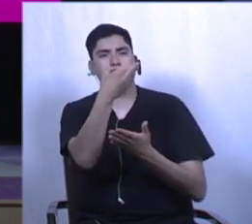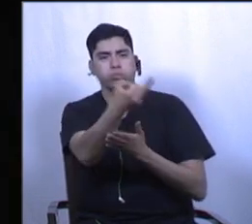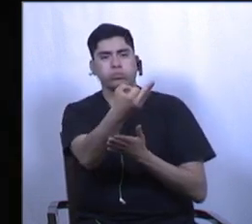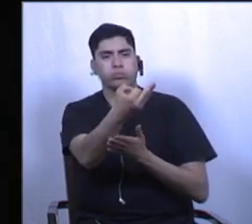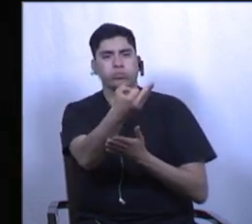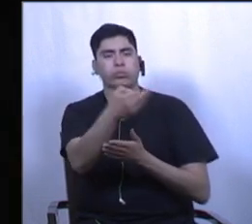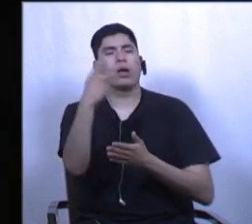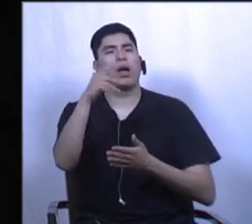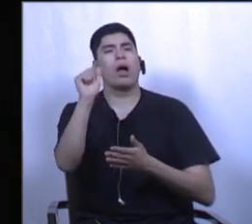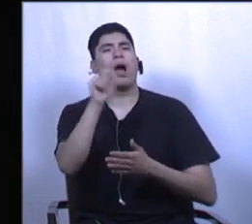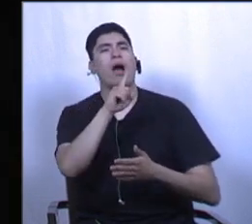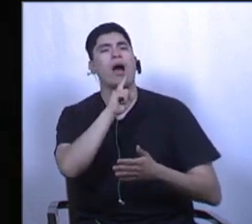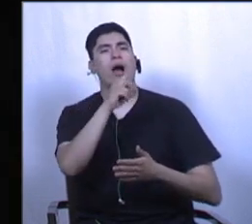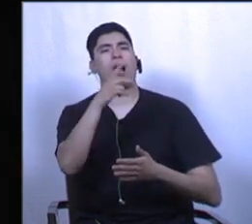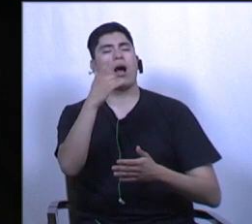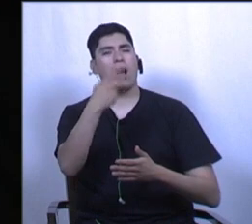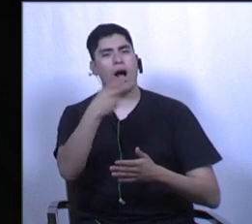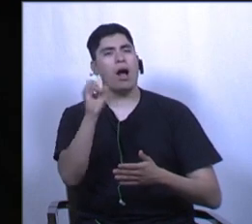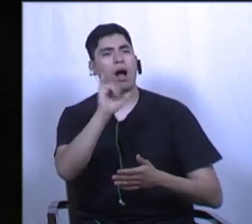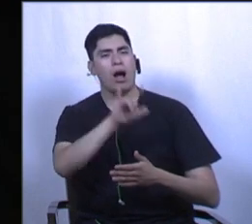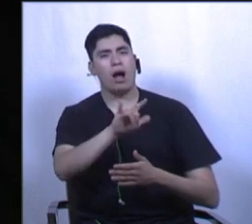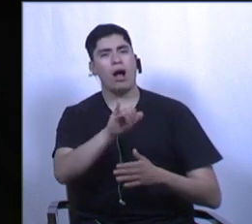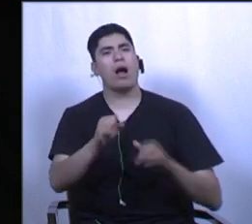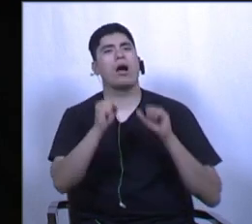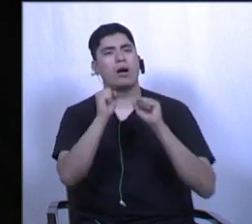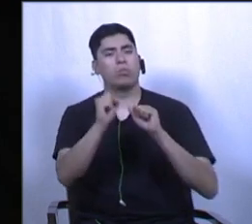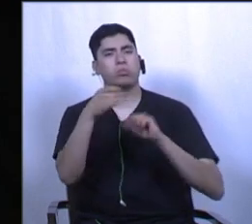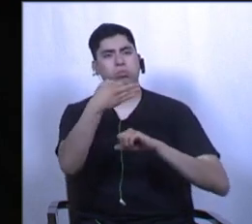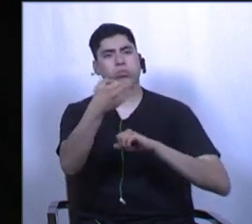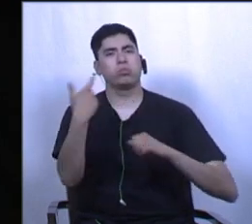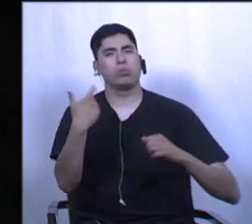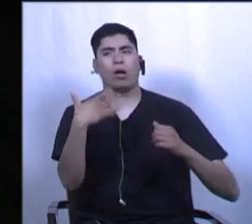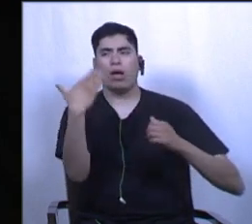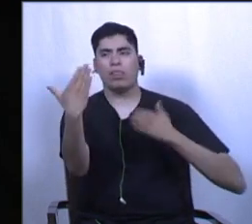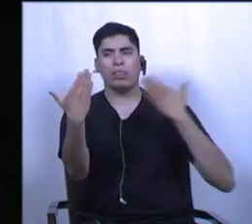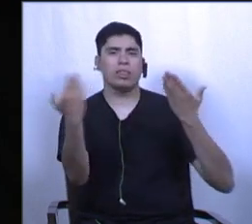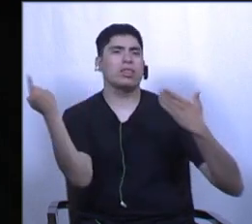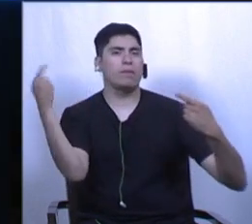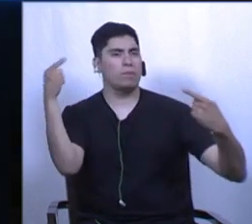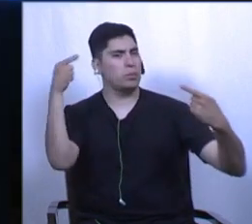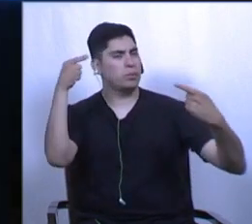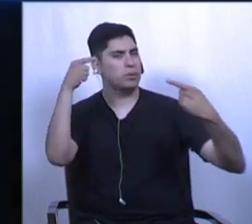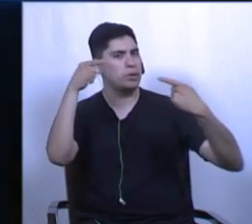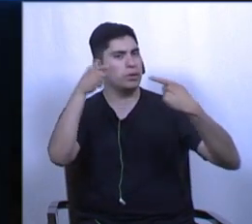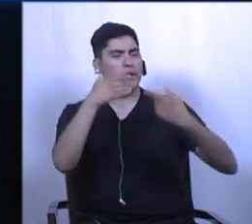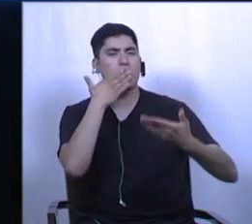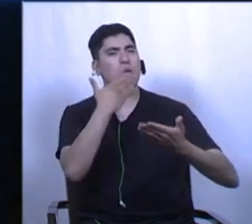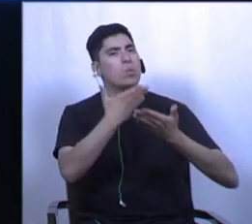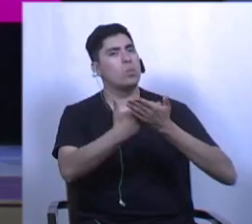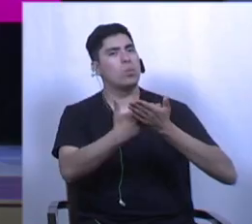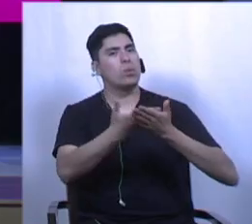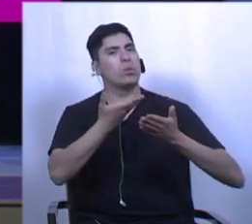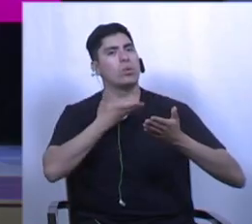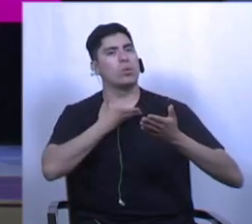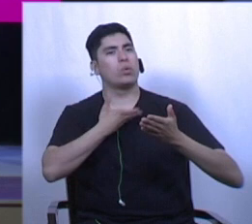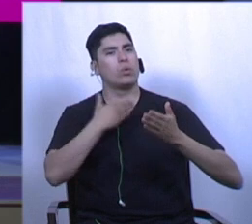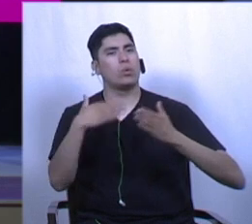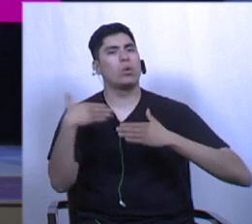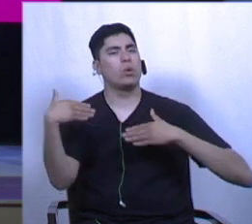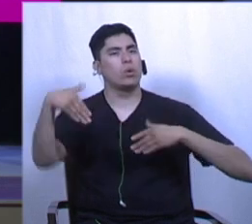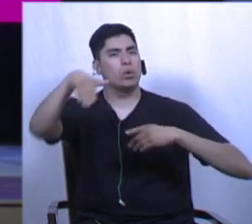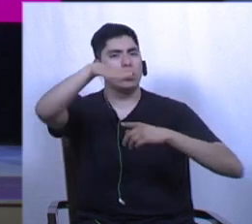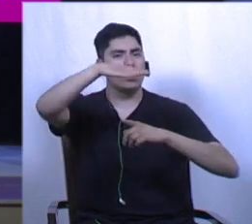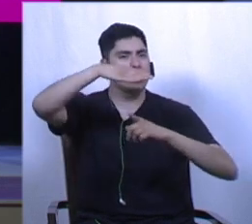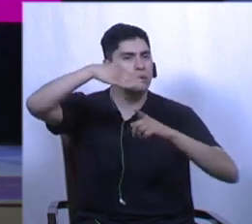pudo encontrar comunidades que son mucho más extremas de esta perspectiva. Cuando tenemos entornos extremos en este